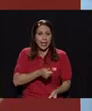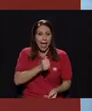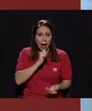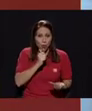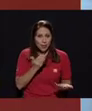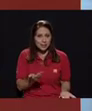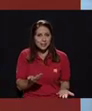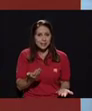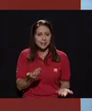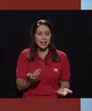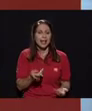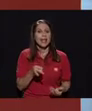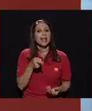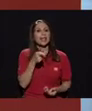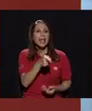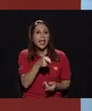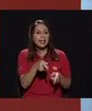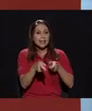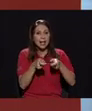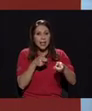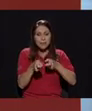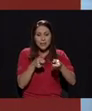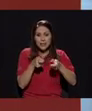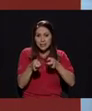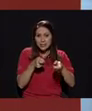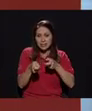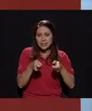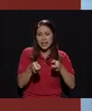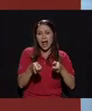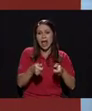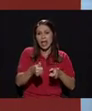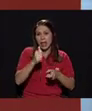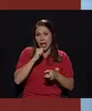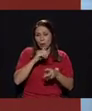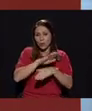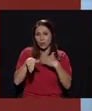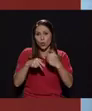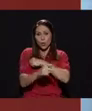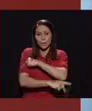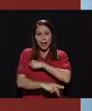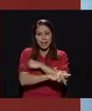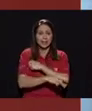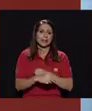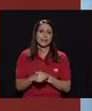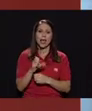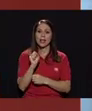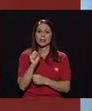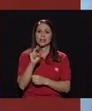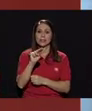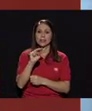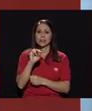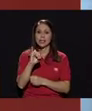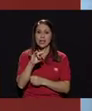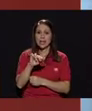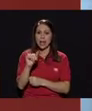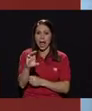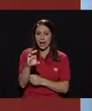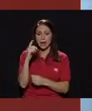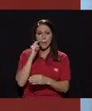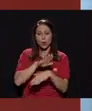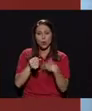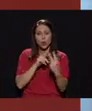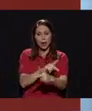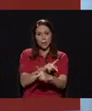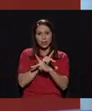Dirección de Aguas, que es quien administra el recurso hídrico en todo el país, al SINAC por toda la